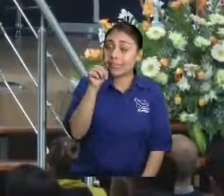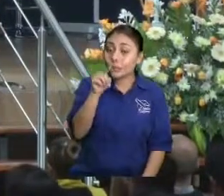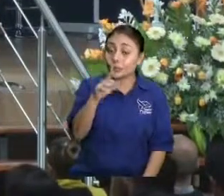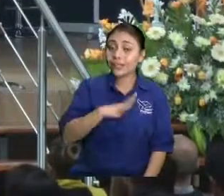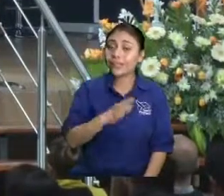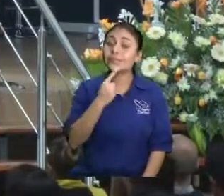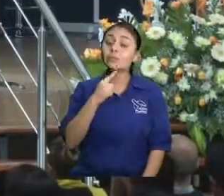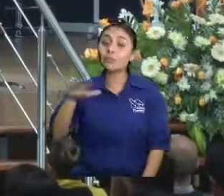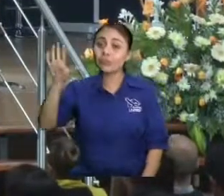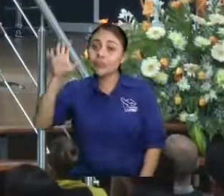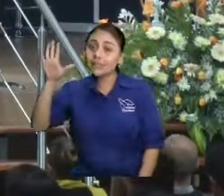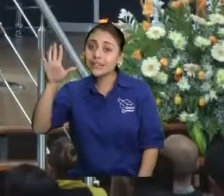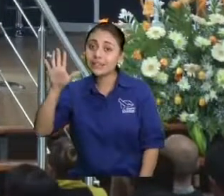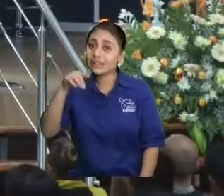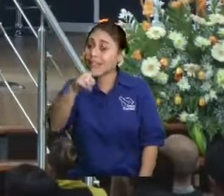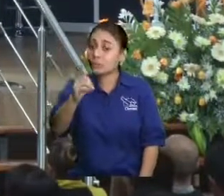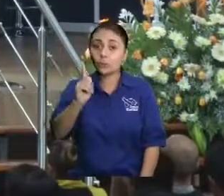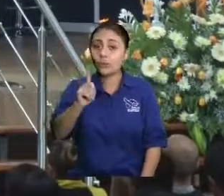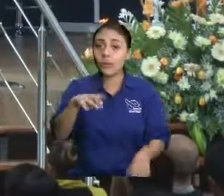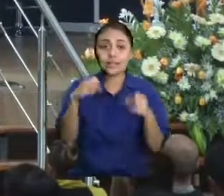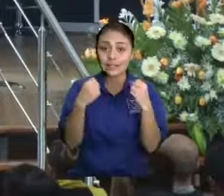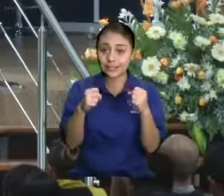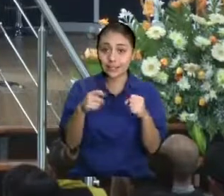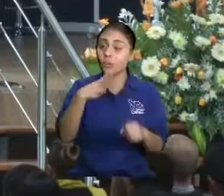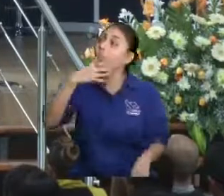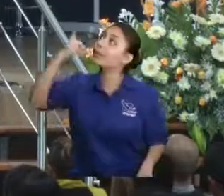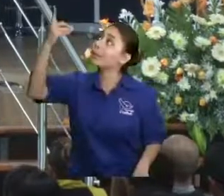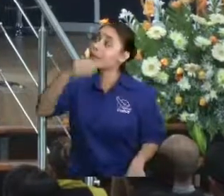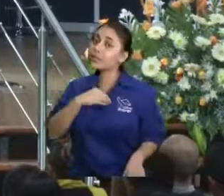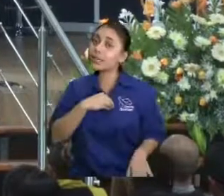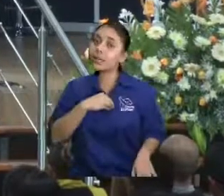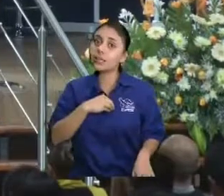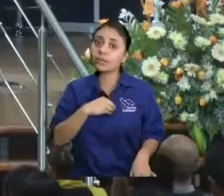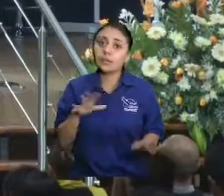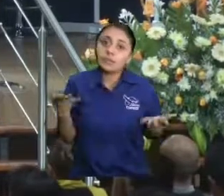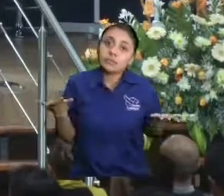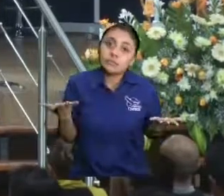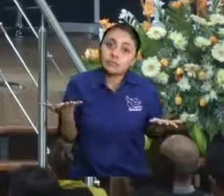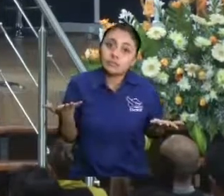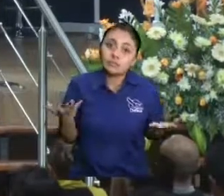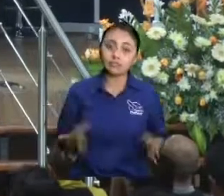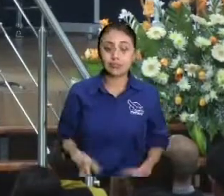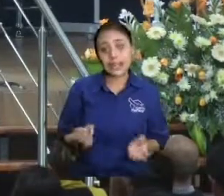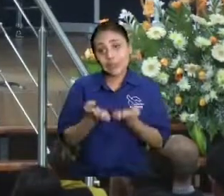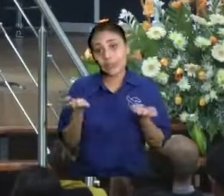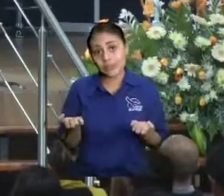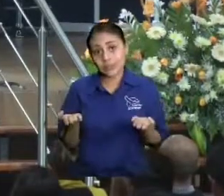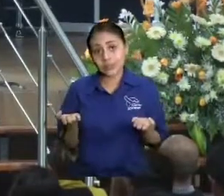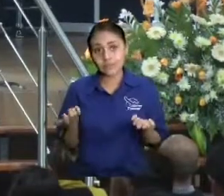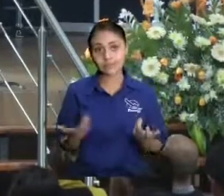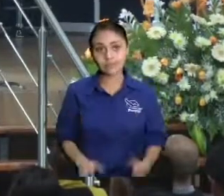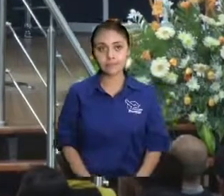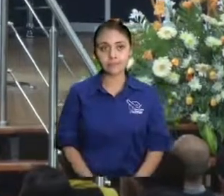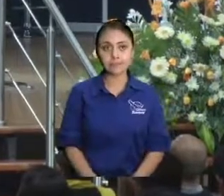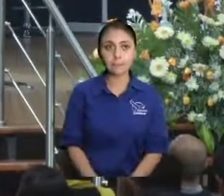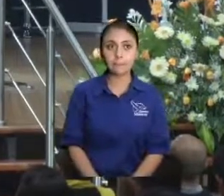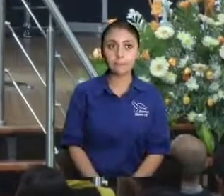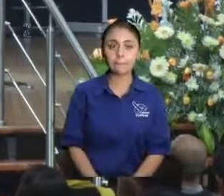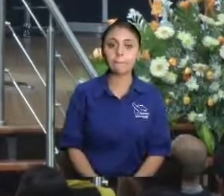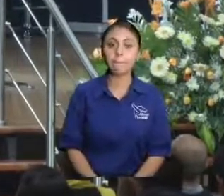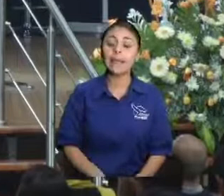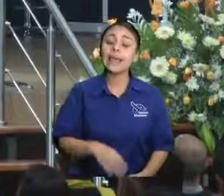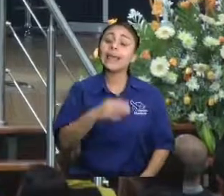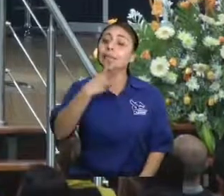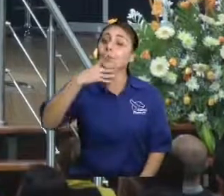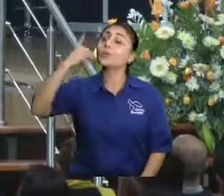Si uno no cambia, Dios dice, si tú haces tal cosa, yo te doy tal otra. Y uno no cambia. ¿No le dijo eso el Señor a Elí? Yo honro a los que me